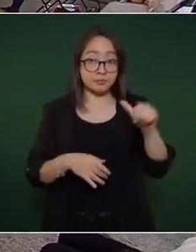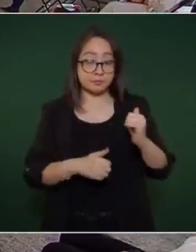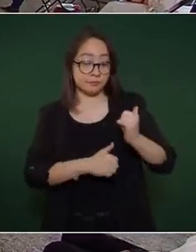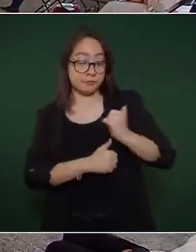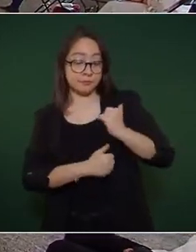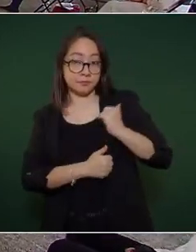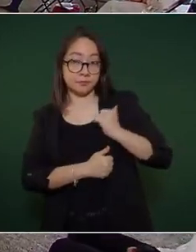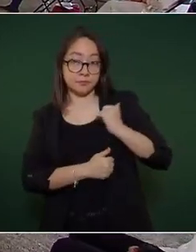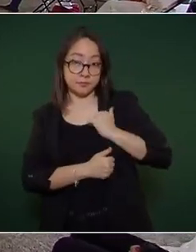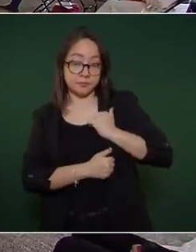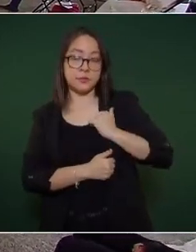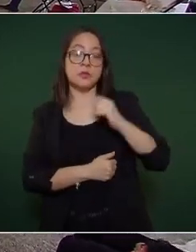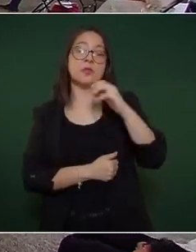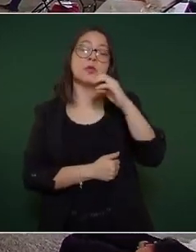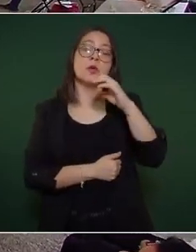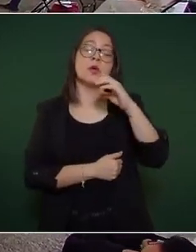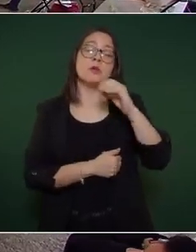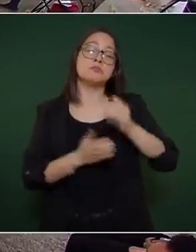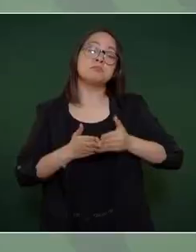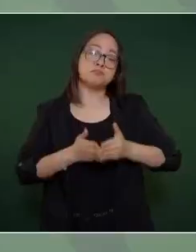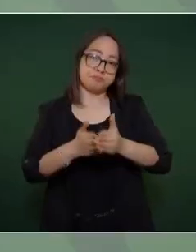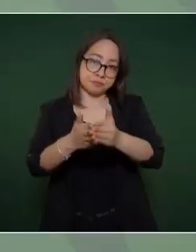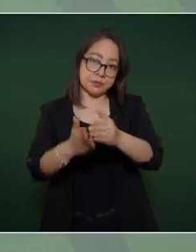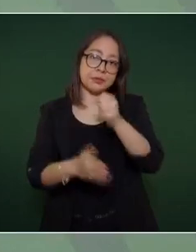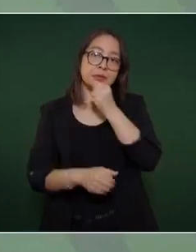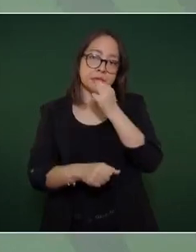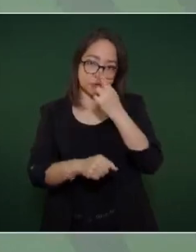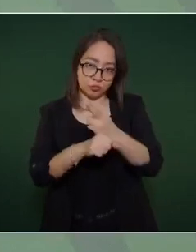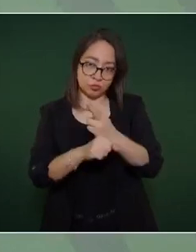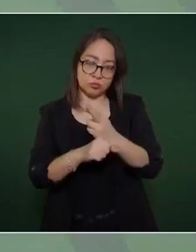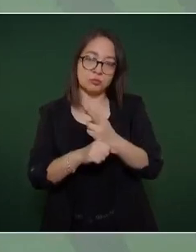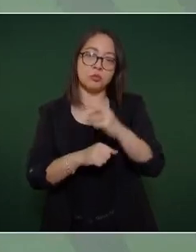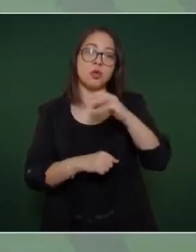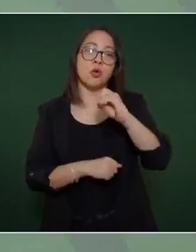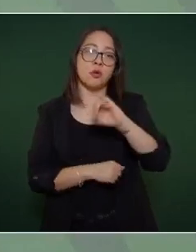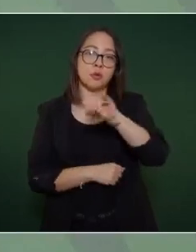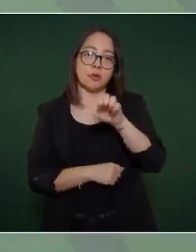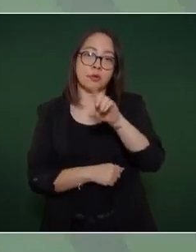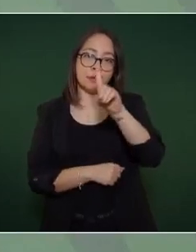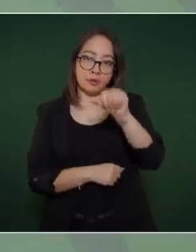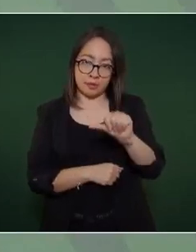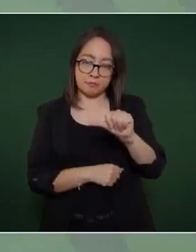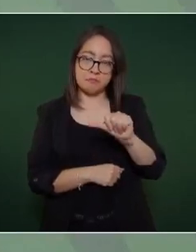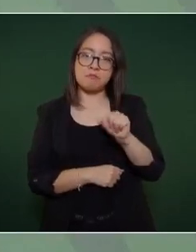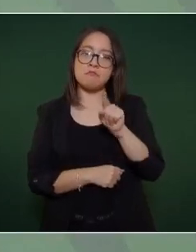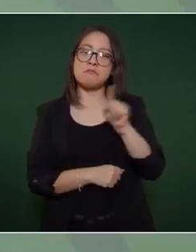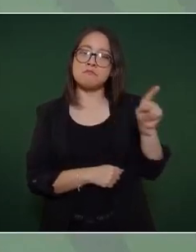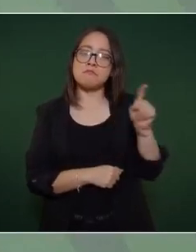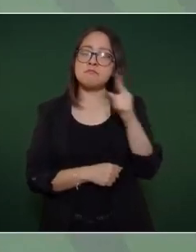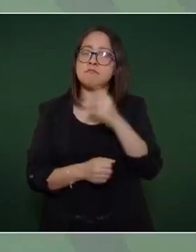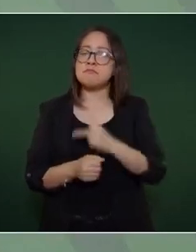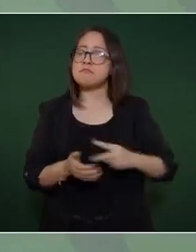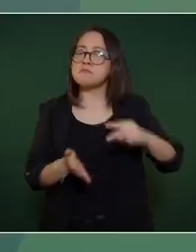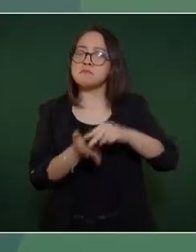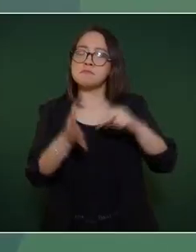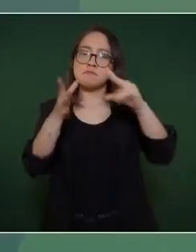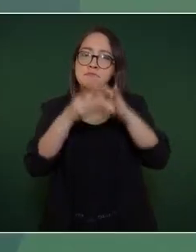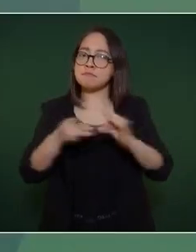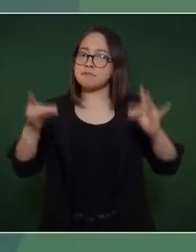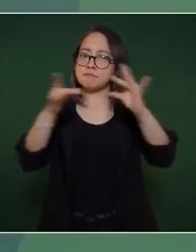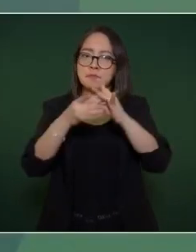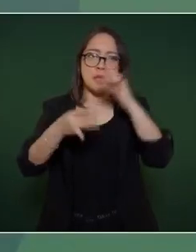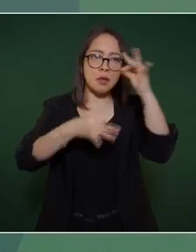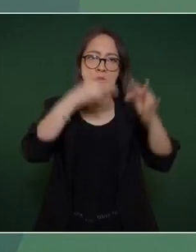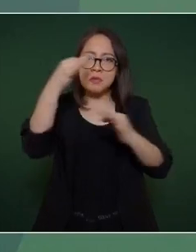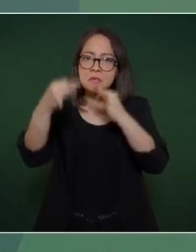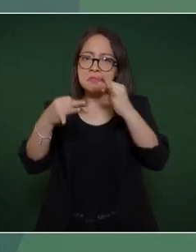Durán, secretario de Marina, va a informarnos sobre la situación de seguridad en